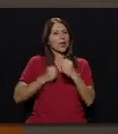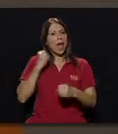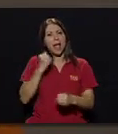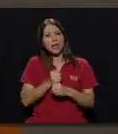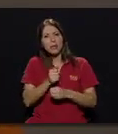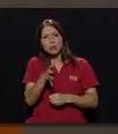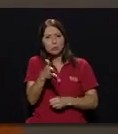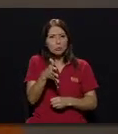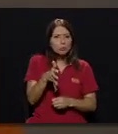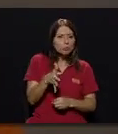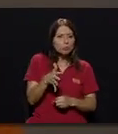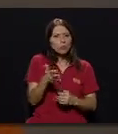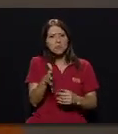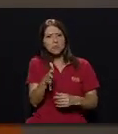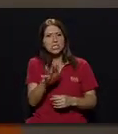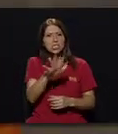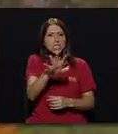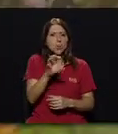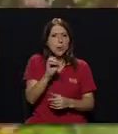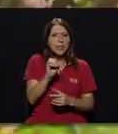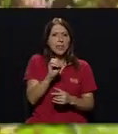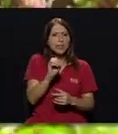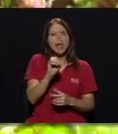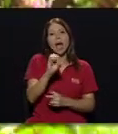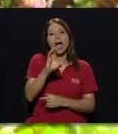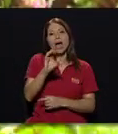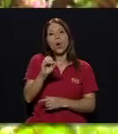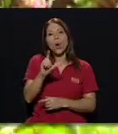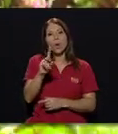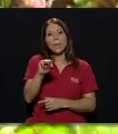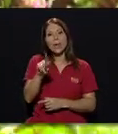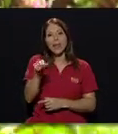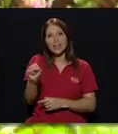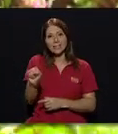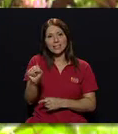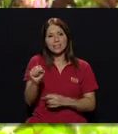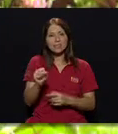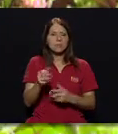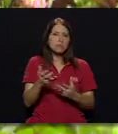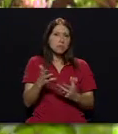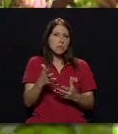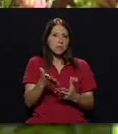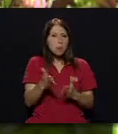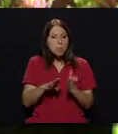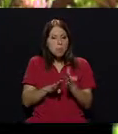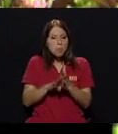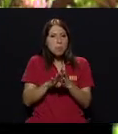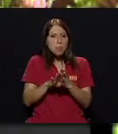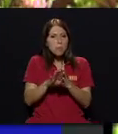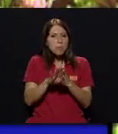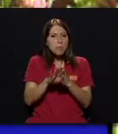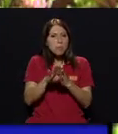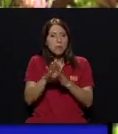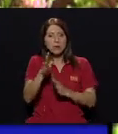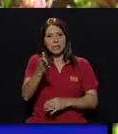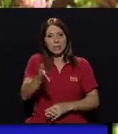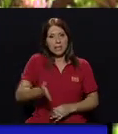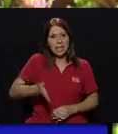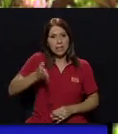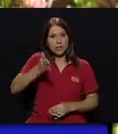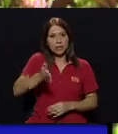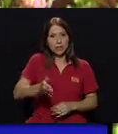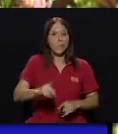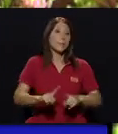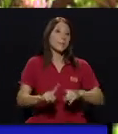ahí ese nivel de unas 50 colmenas, íbamos creciendo un poco lento, pero como le digo, era un